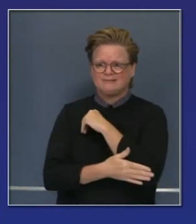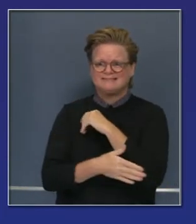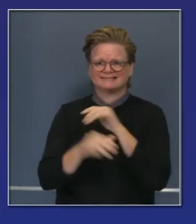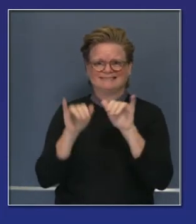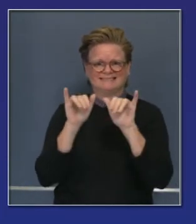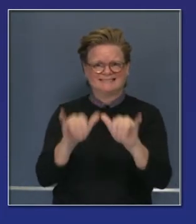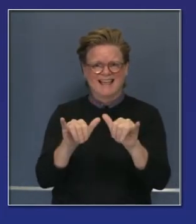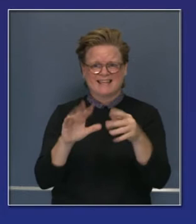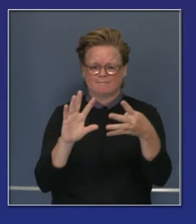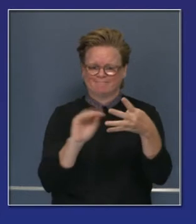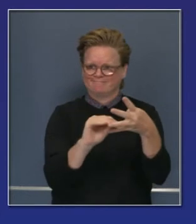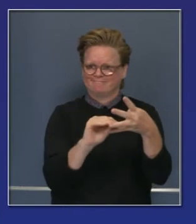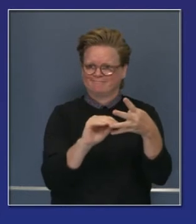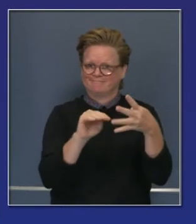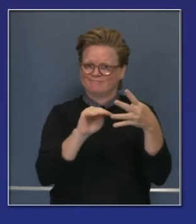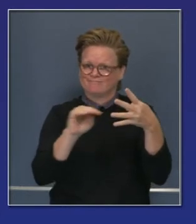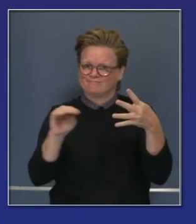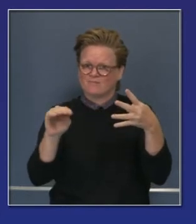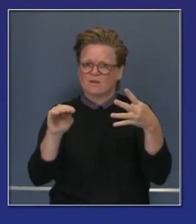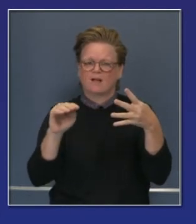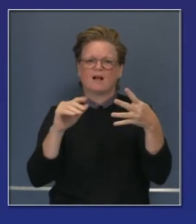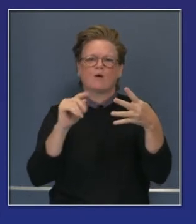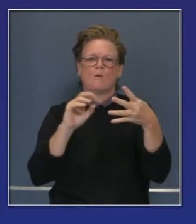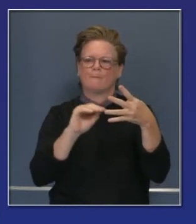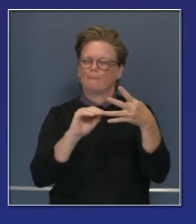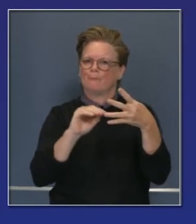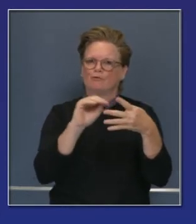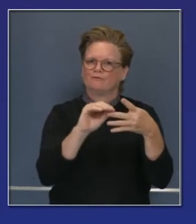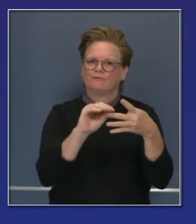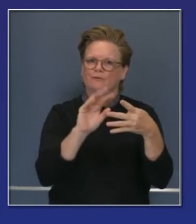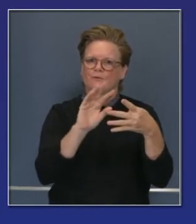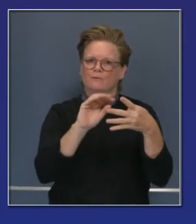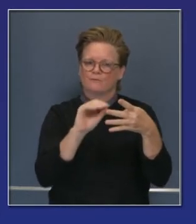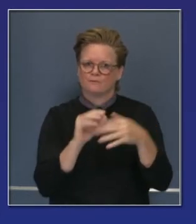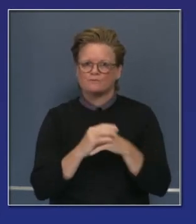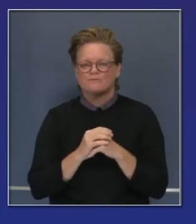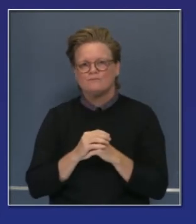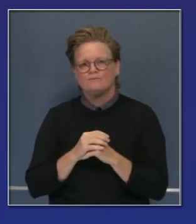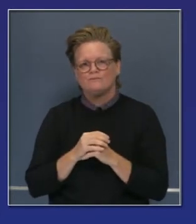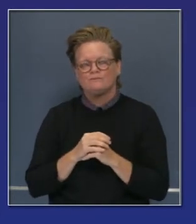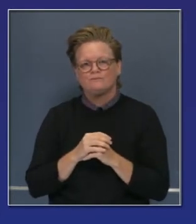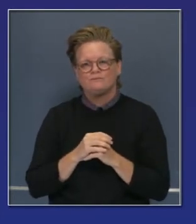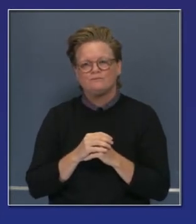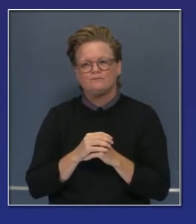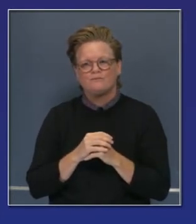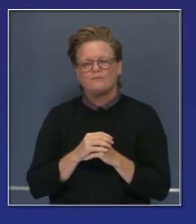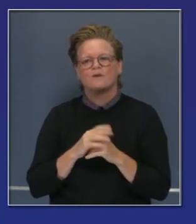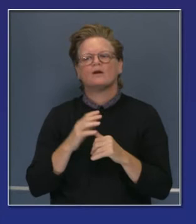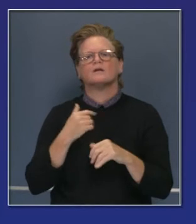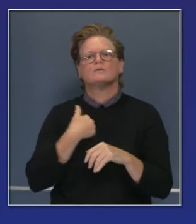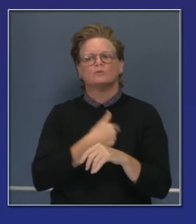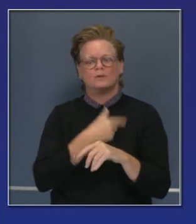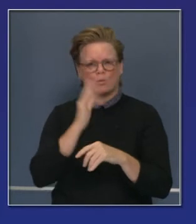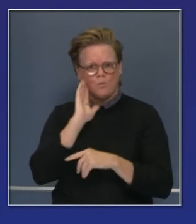Tenemos también otras propuestas pendientes donde tenemos estos frenos de